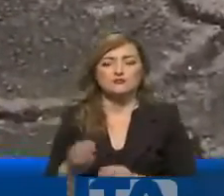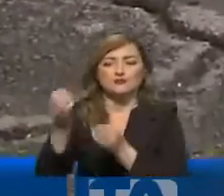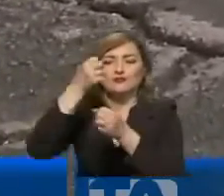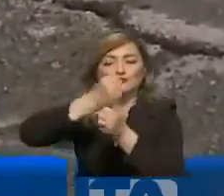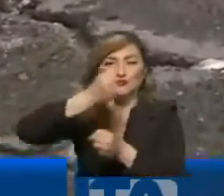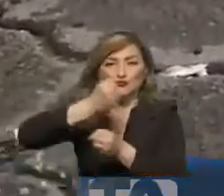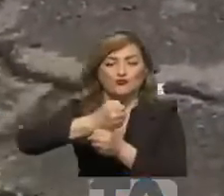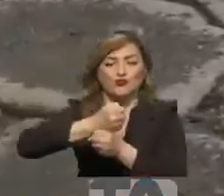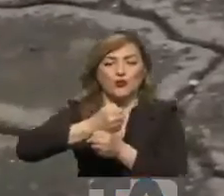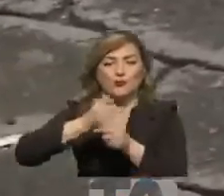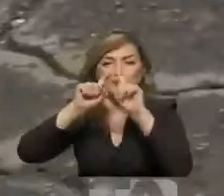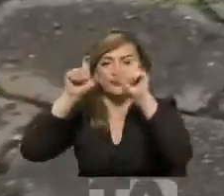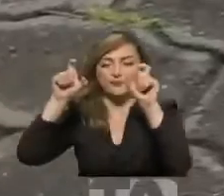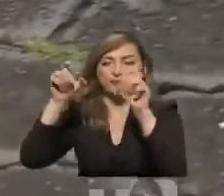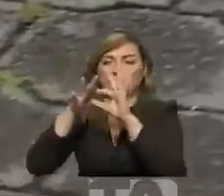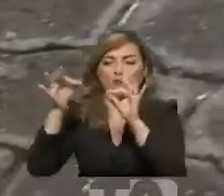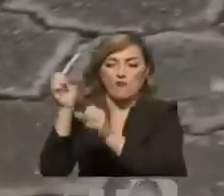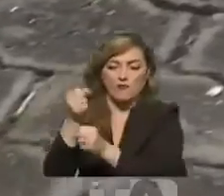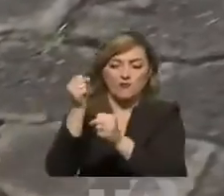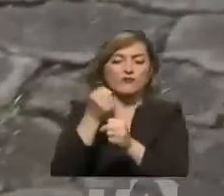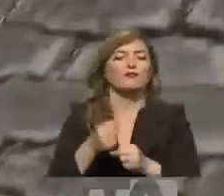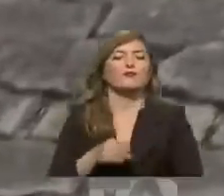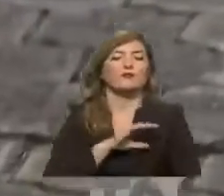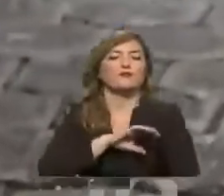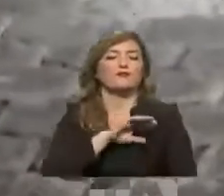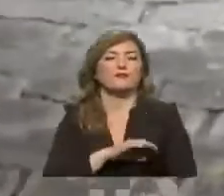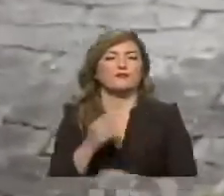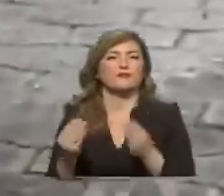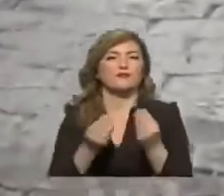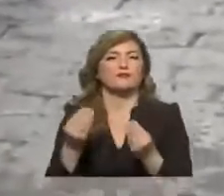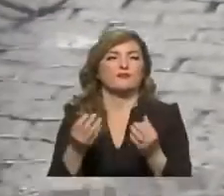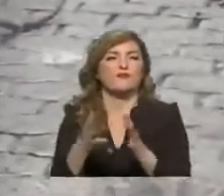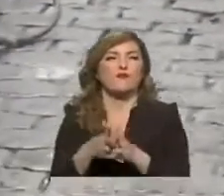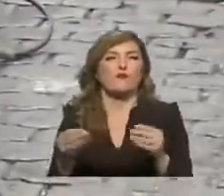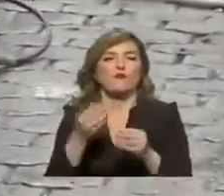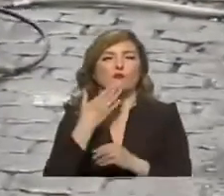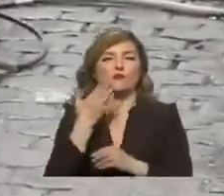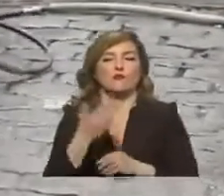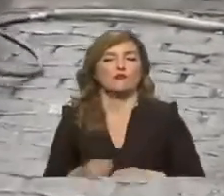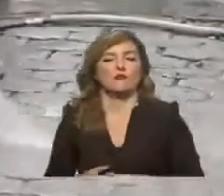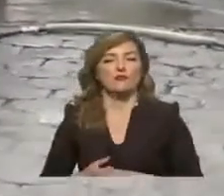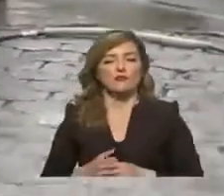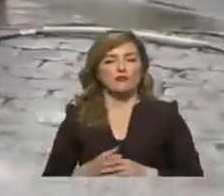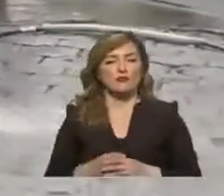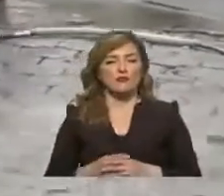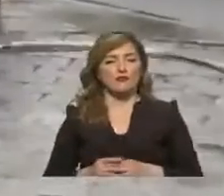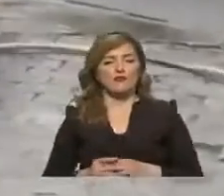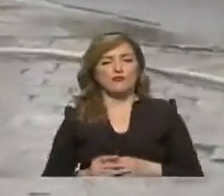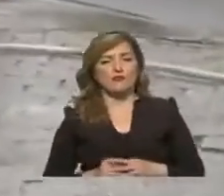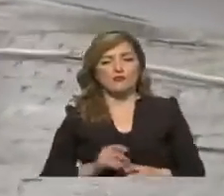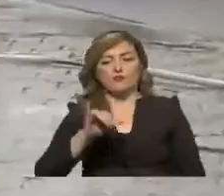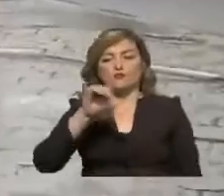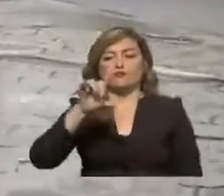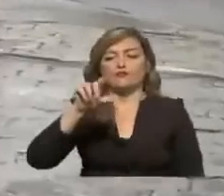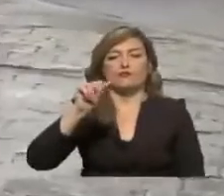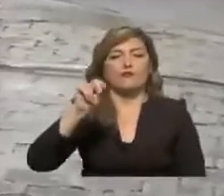está realizando Emaseo en estos puntos para evitar que se conviertan en focos de infección, estamos con Yolanda Gaete,